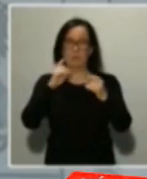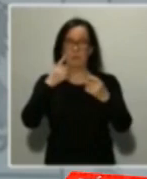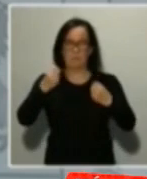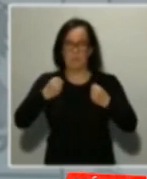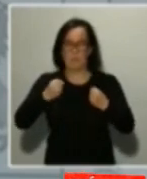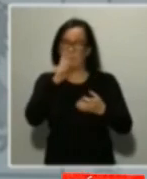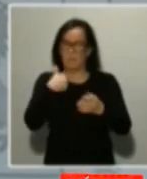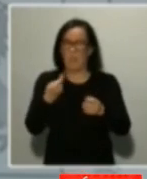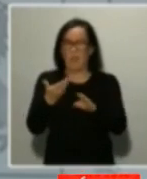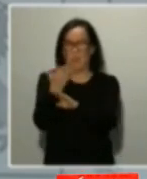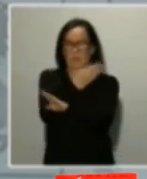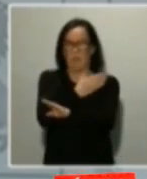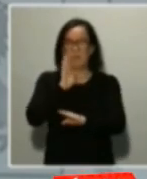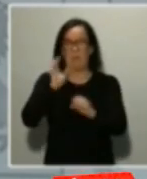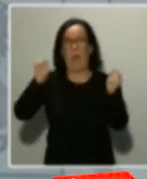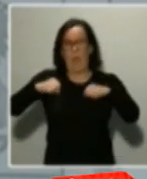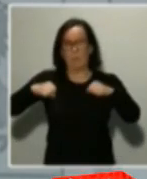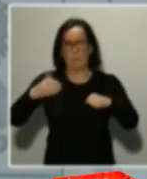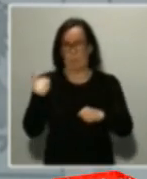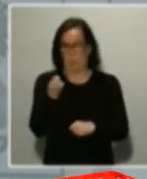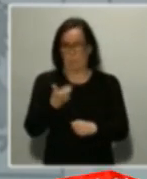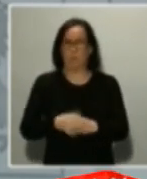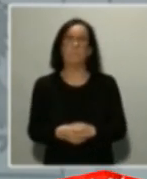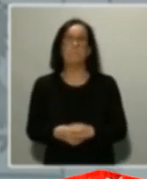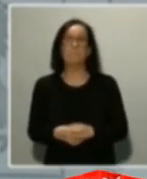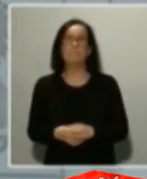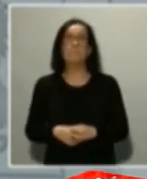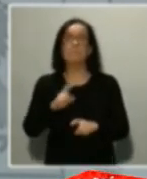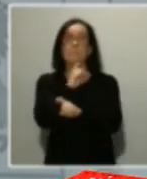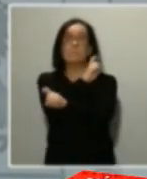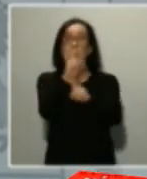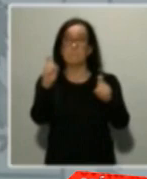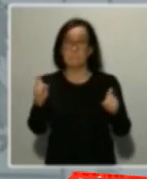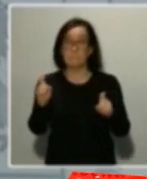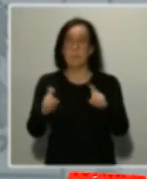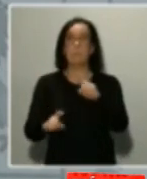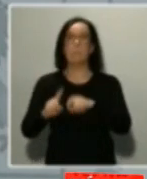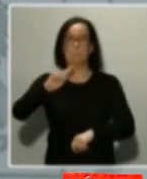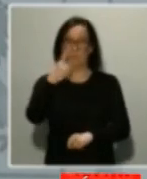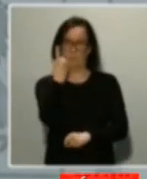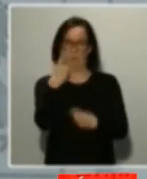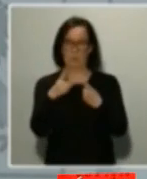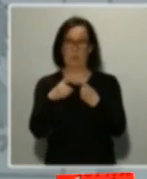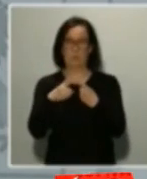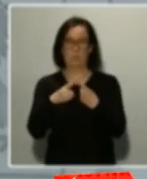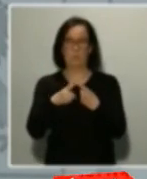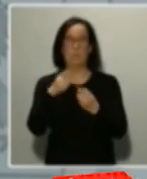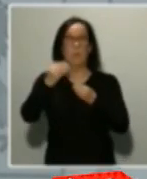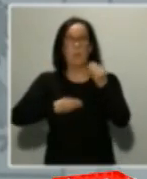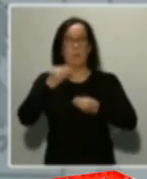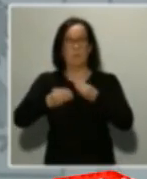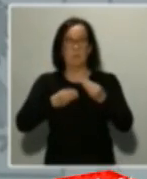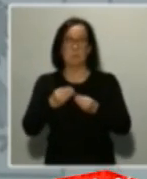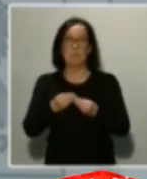ya se han aprobado recientemente les anunció en primer lugar que vamos a disponer que